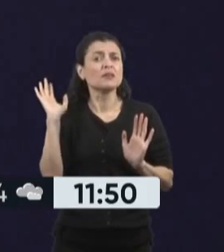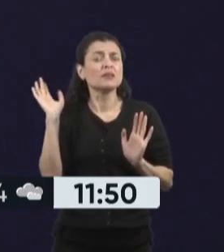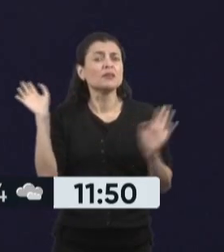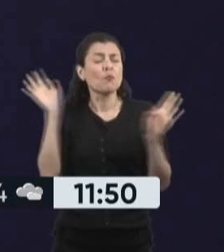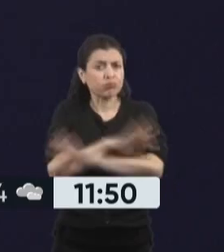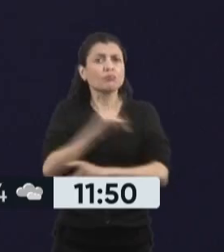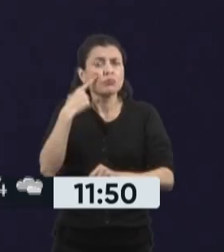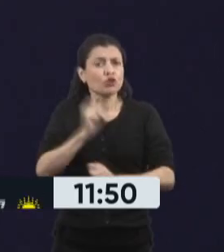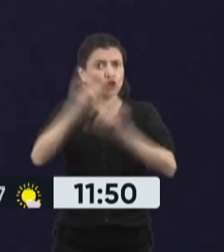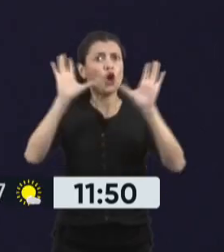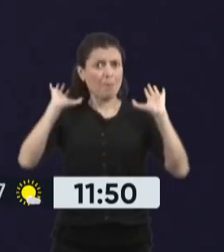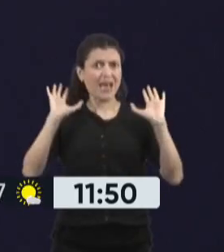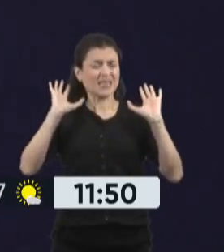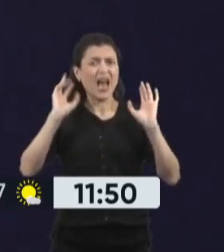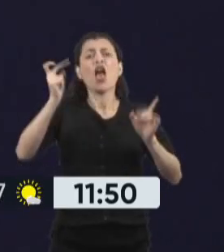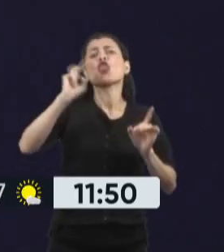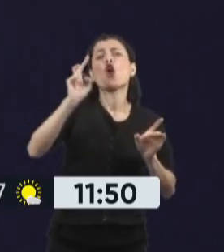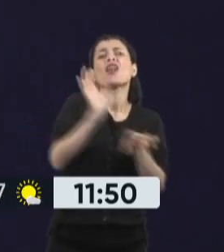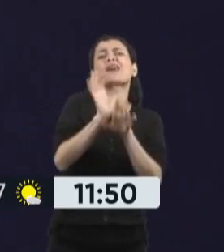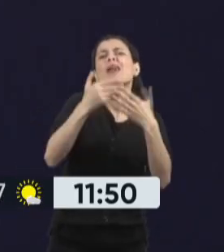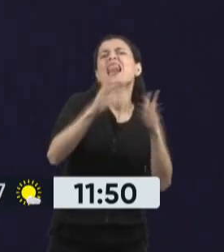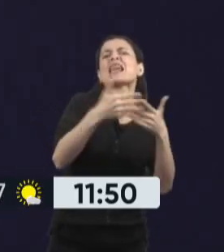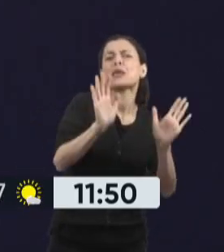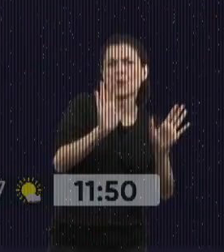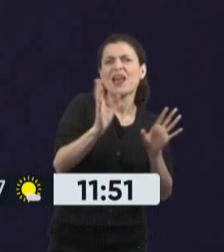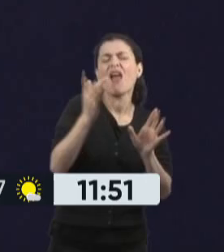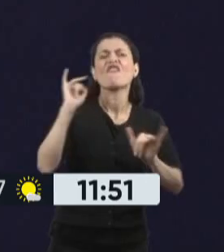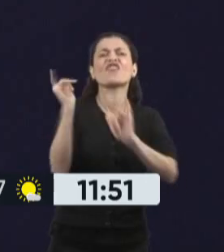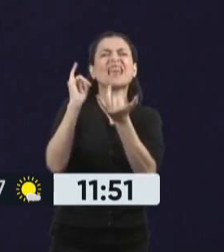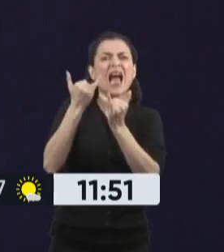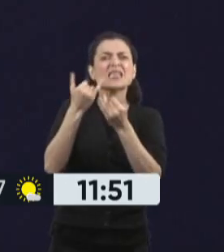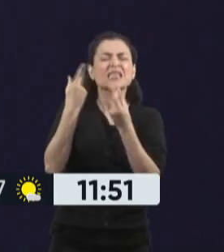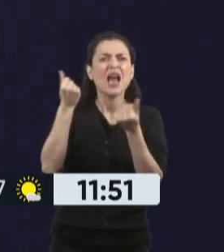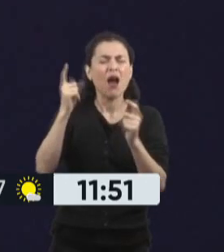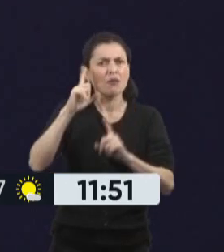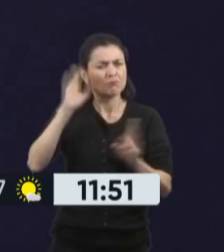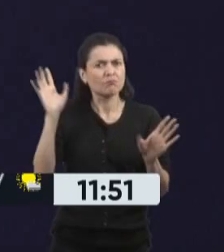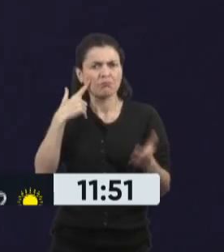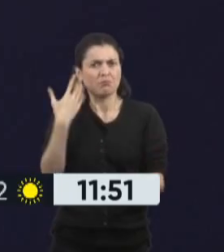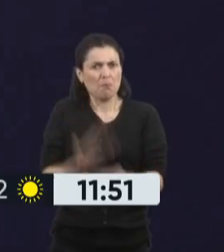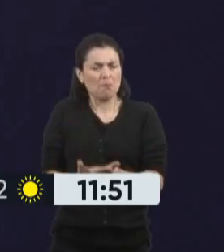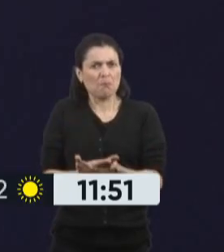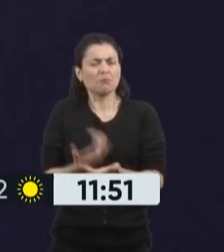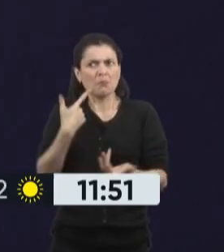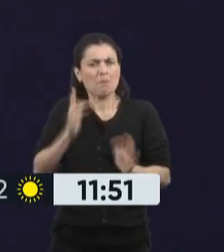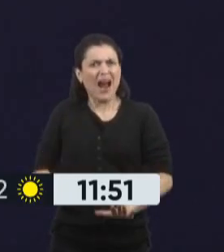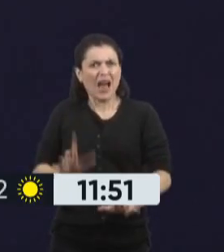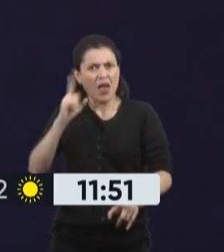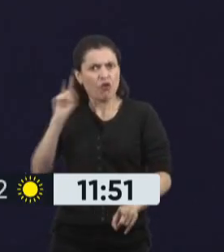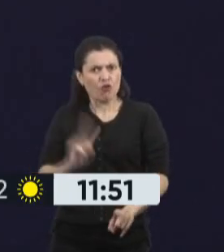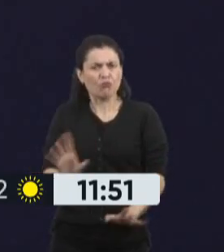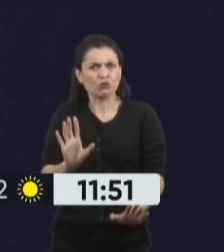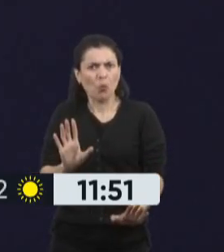de la cotización de los dólares libres, de los dólares financieros. Llamó la atención realmente, porque ante un